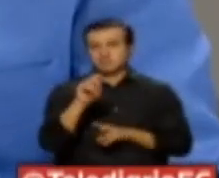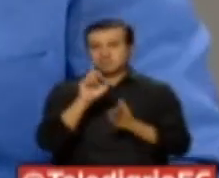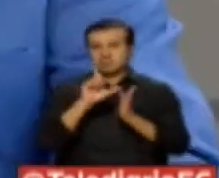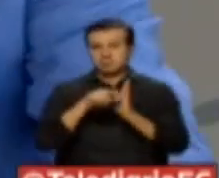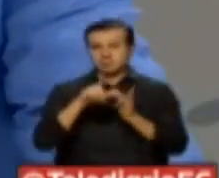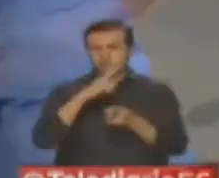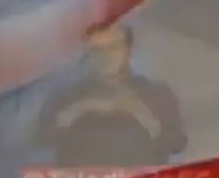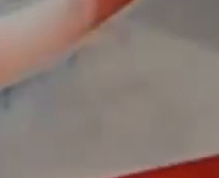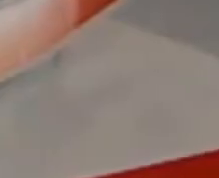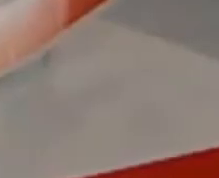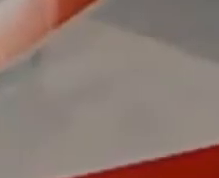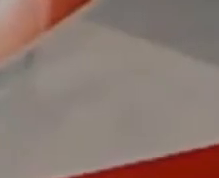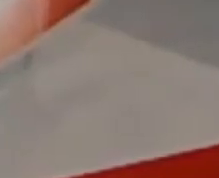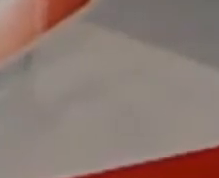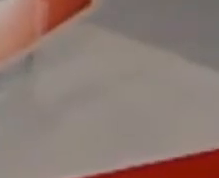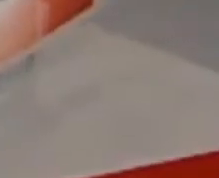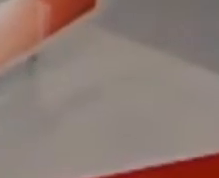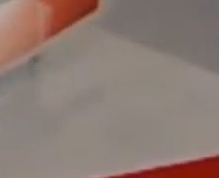ya regresamos